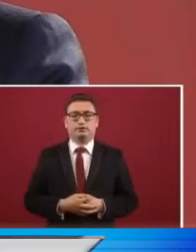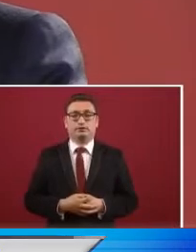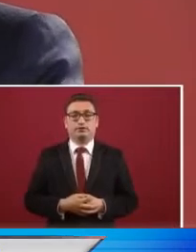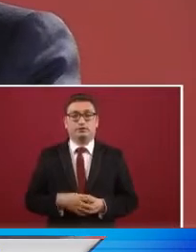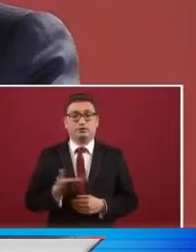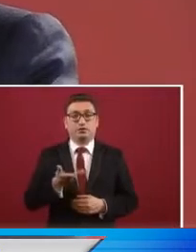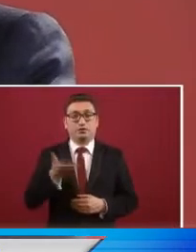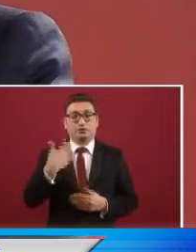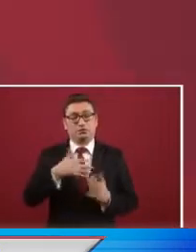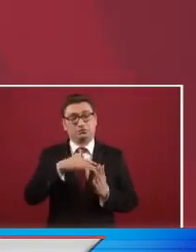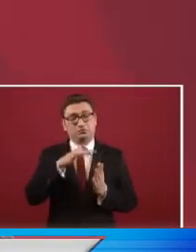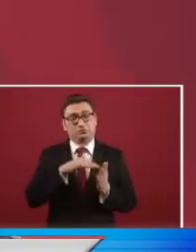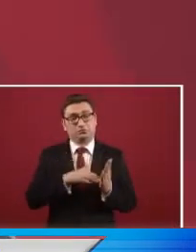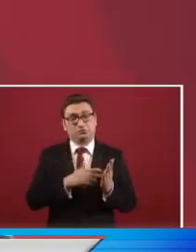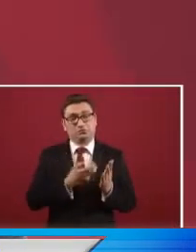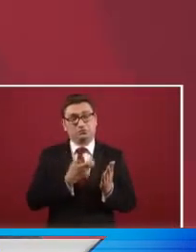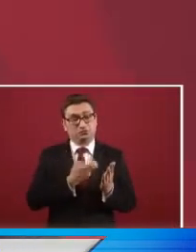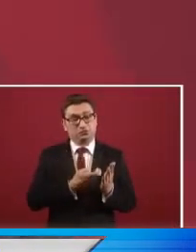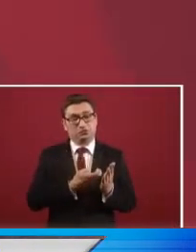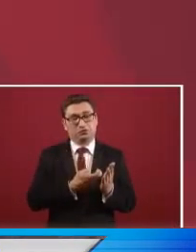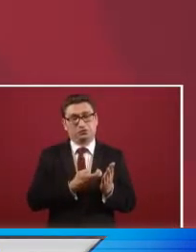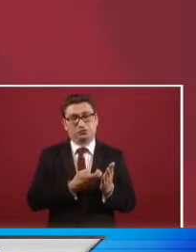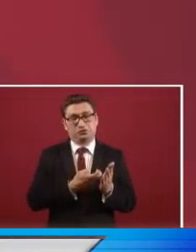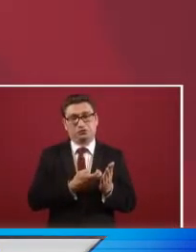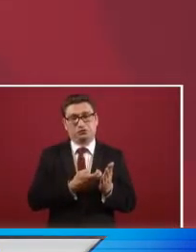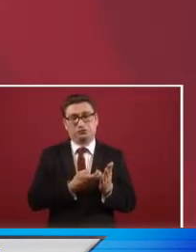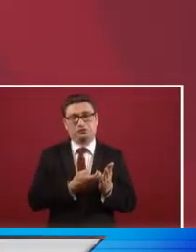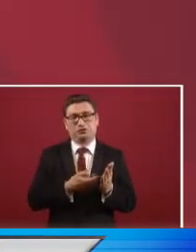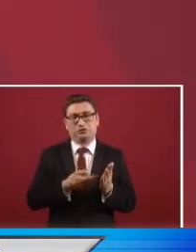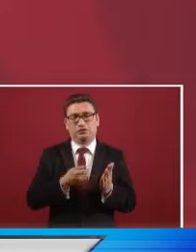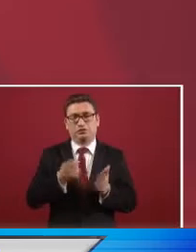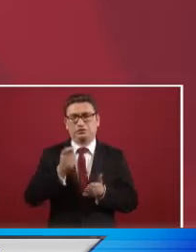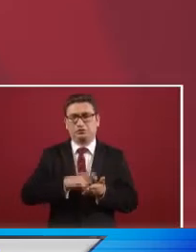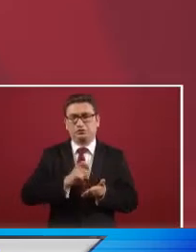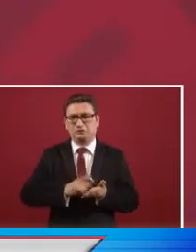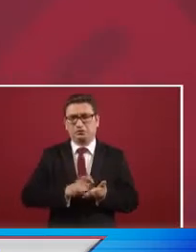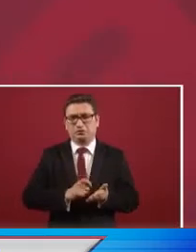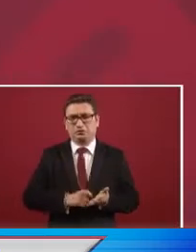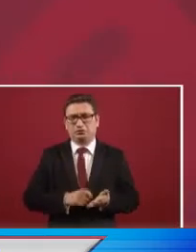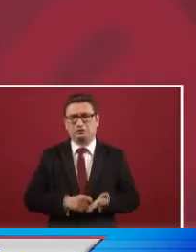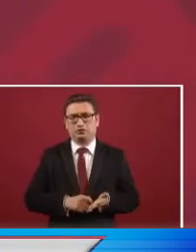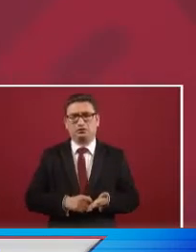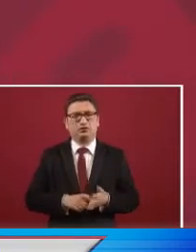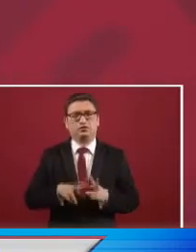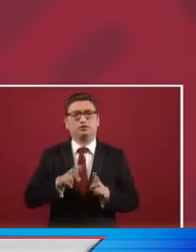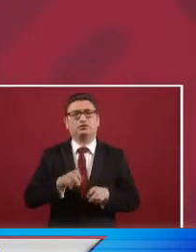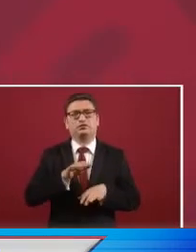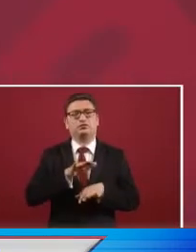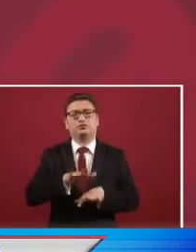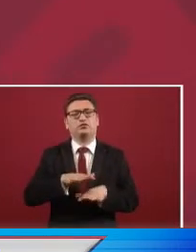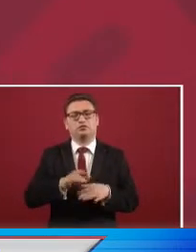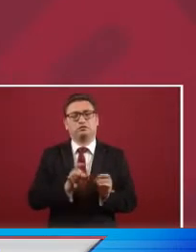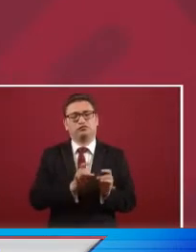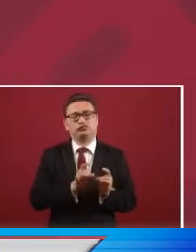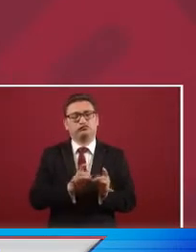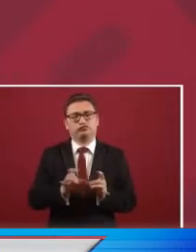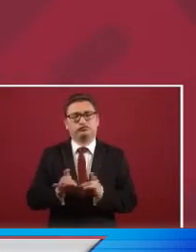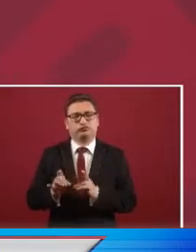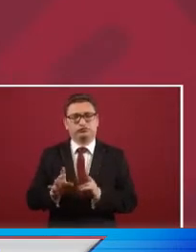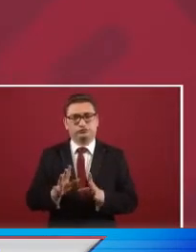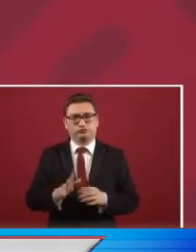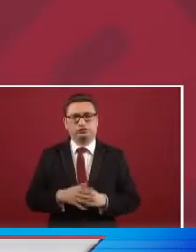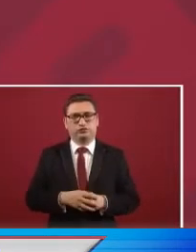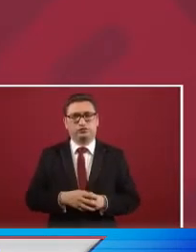en historia en la UNAM. Es un investigador muy profesional y quien realizó la investigación sobre la División del Norte. El presidente lo describe como